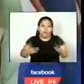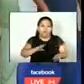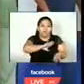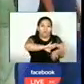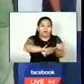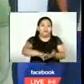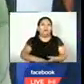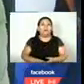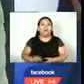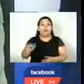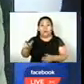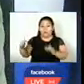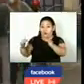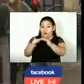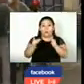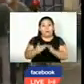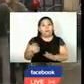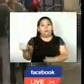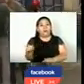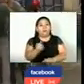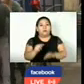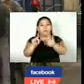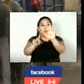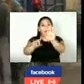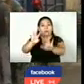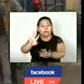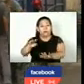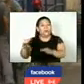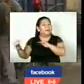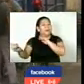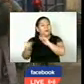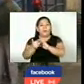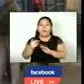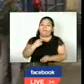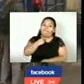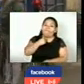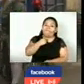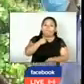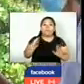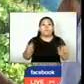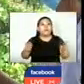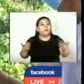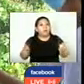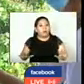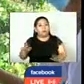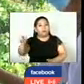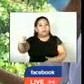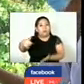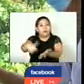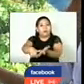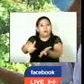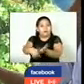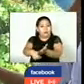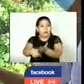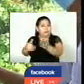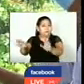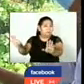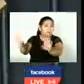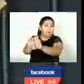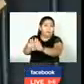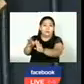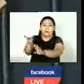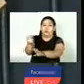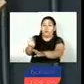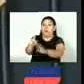Como él 64 empleados más se encuentran en la misma situación y a pesar que la Alcaldía ha sido cerrada desde